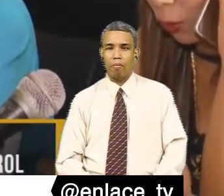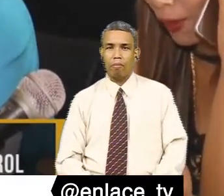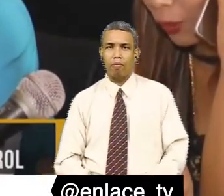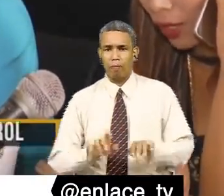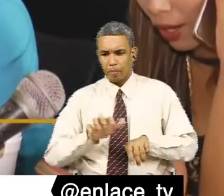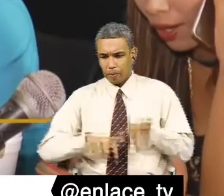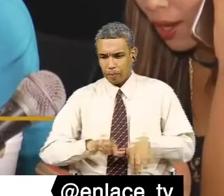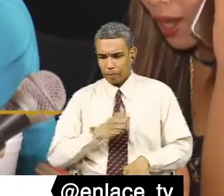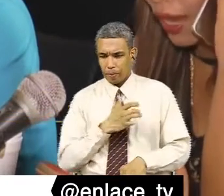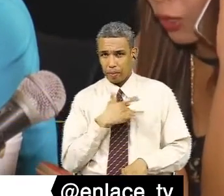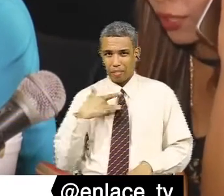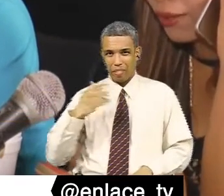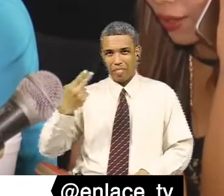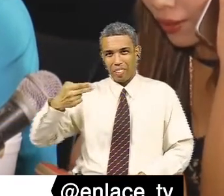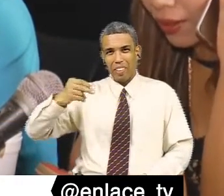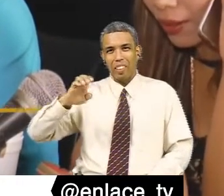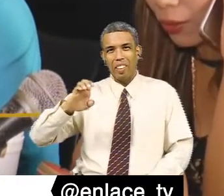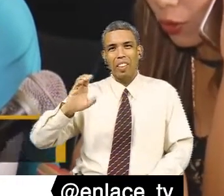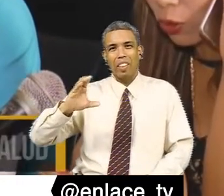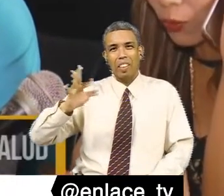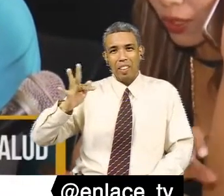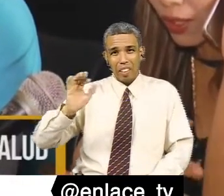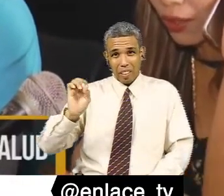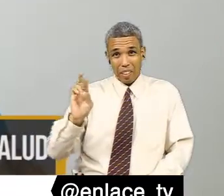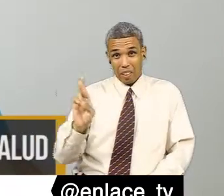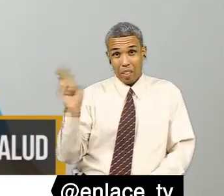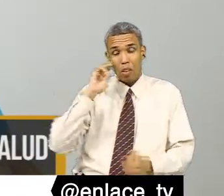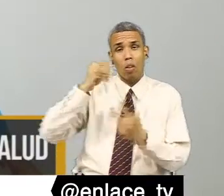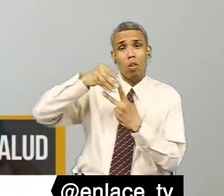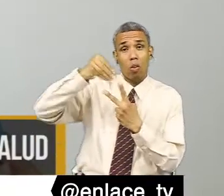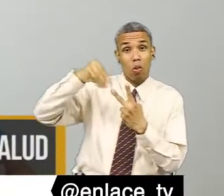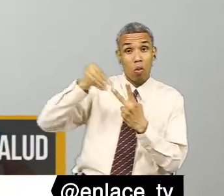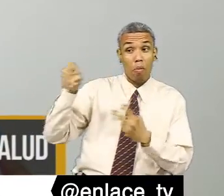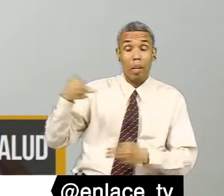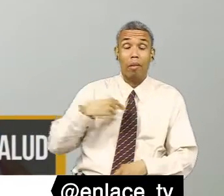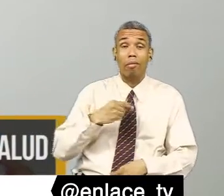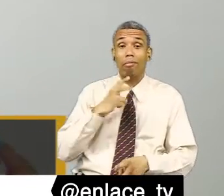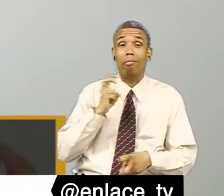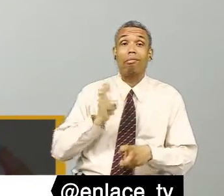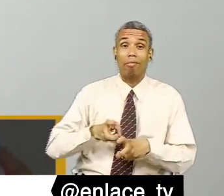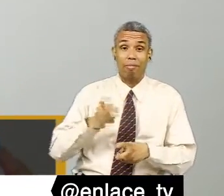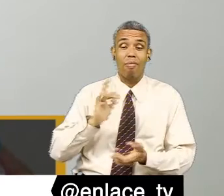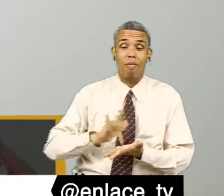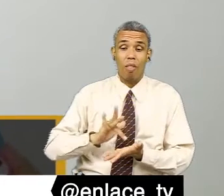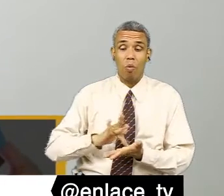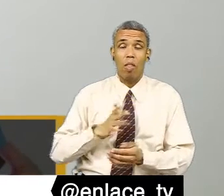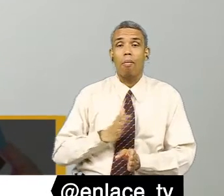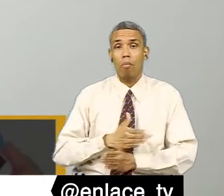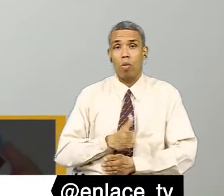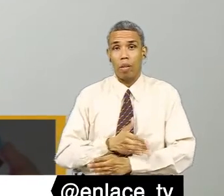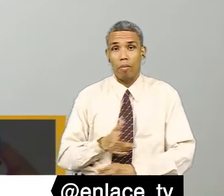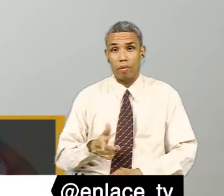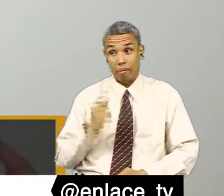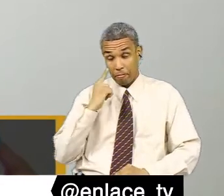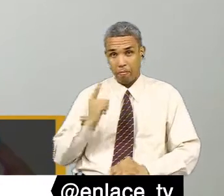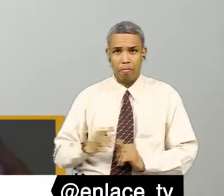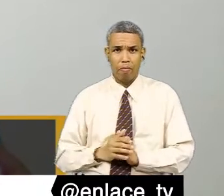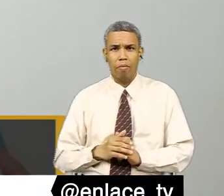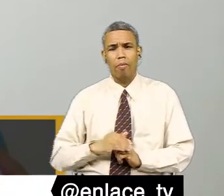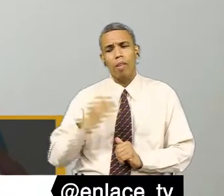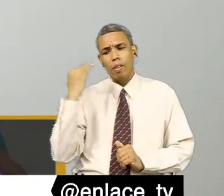de la obligación que Comeva tiene con sus usuarios. Se tenía un compromiso ayer por parte de Comeva de girar unos